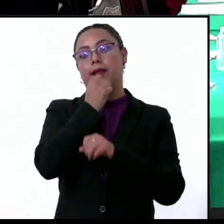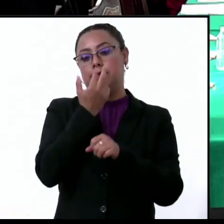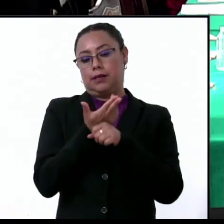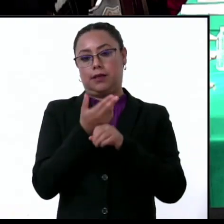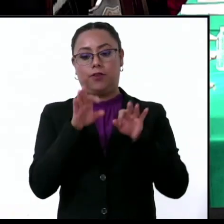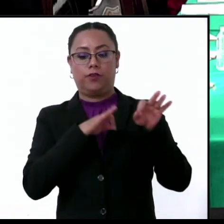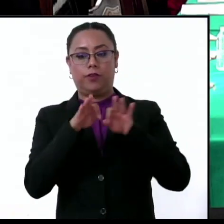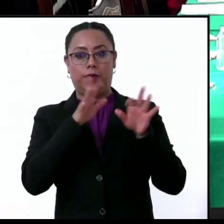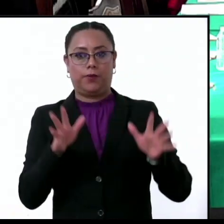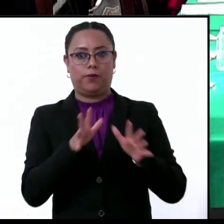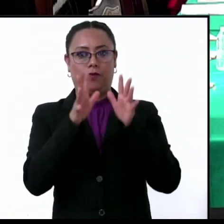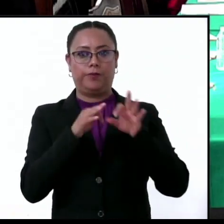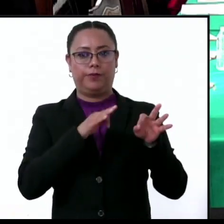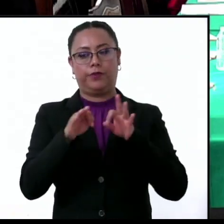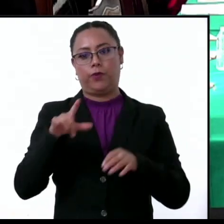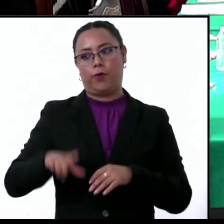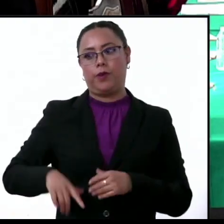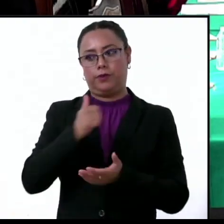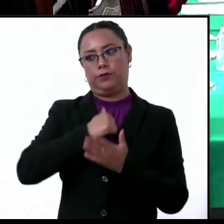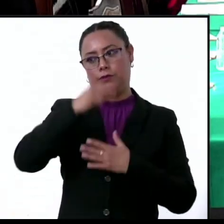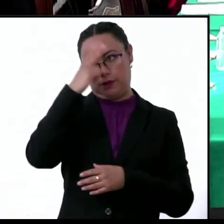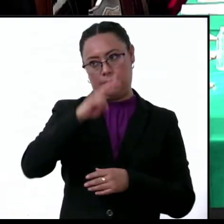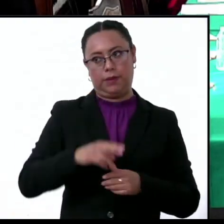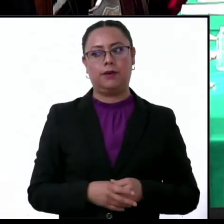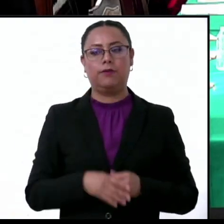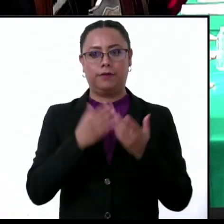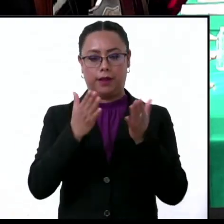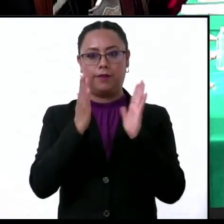la Ciudad de México. Adelante, secretario.